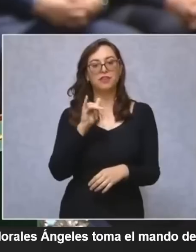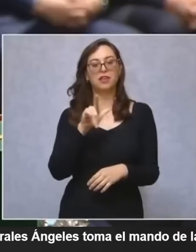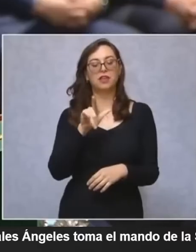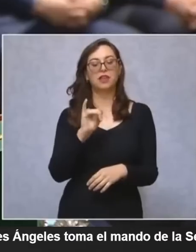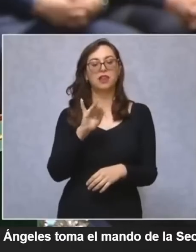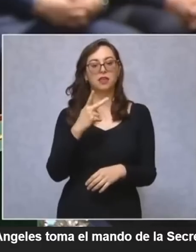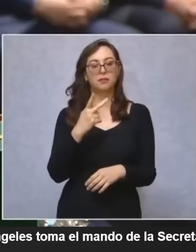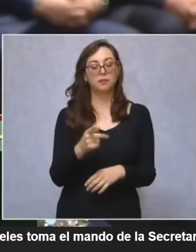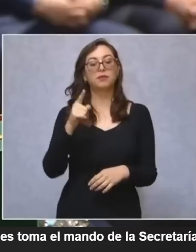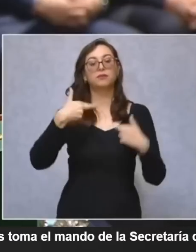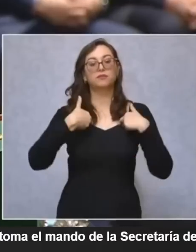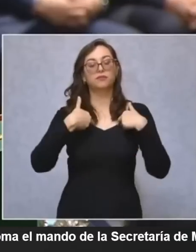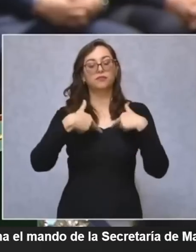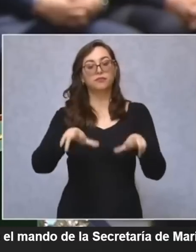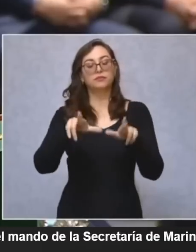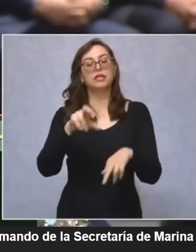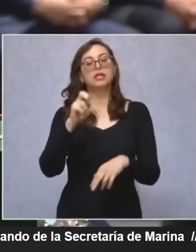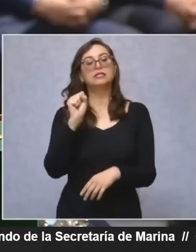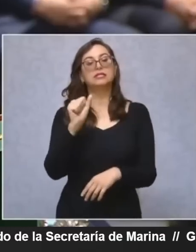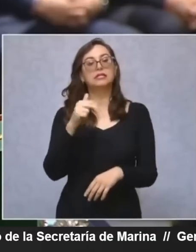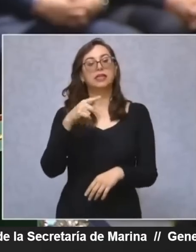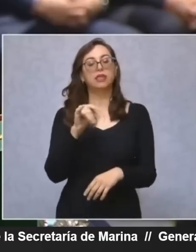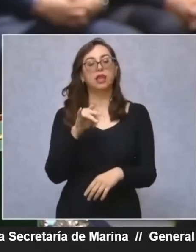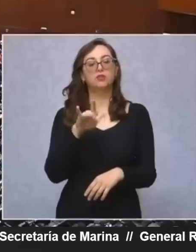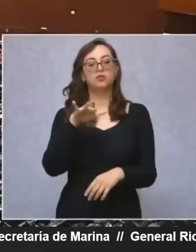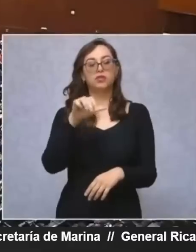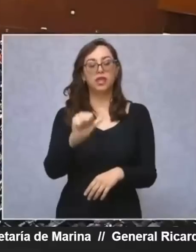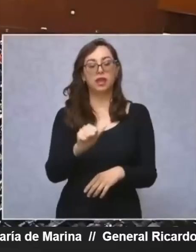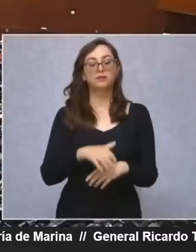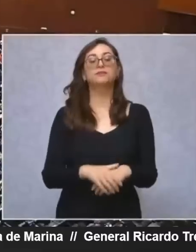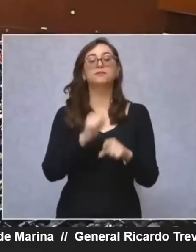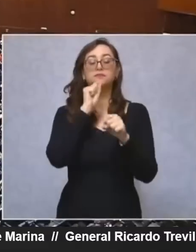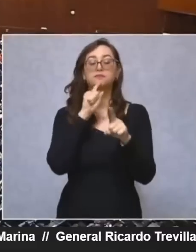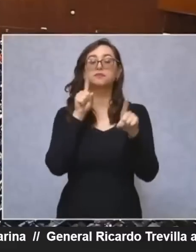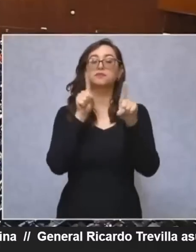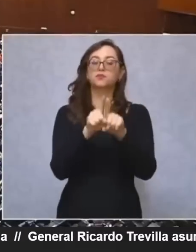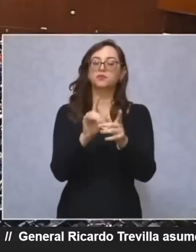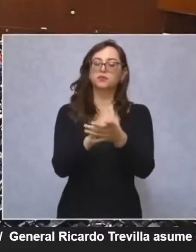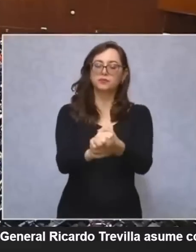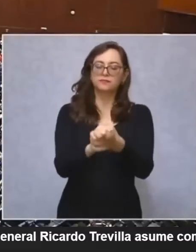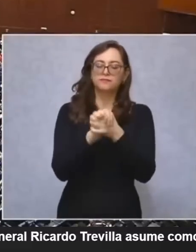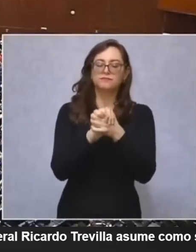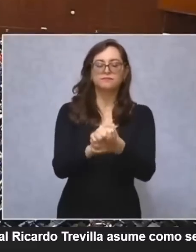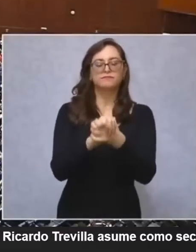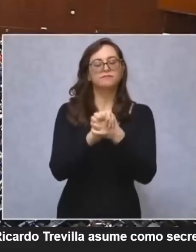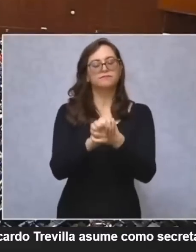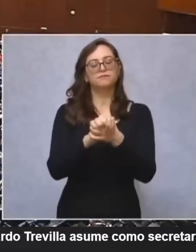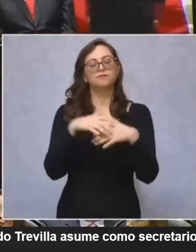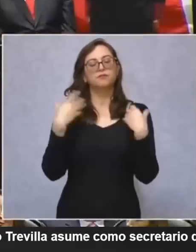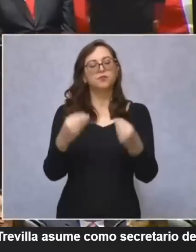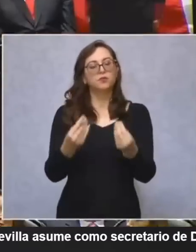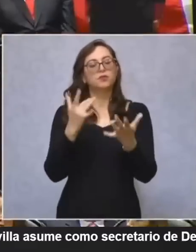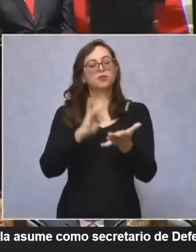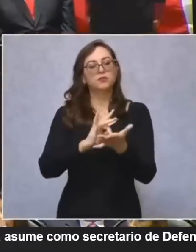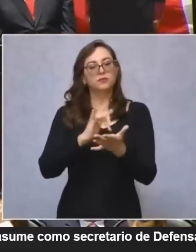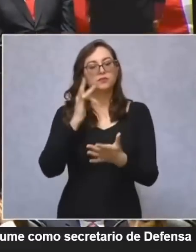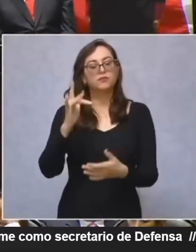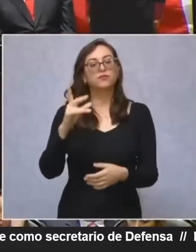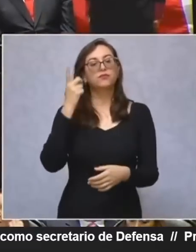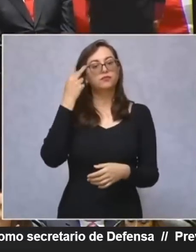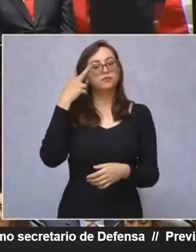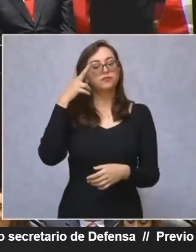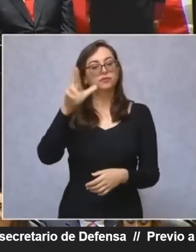primer ministro de Santa Lucía. Saludo y agradezco especialmente a la doctora